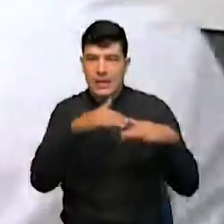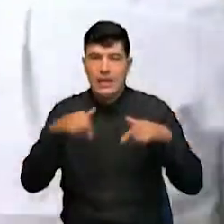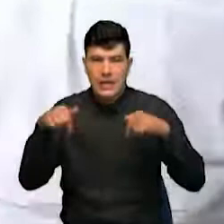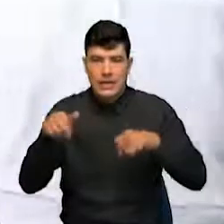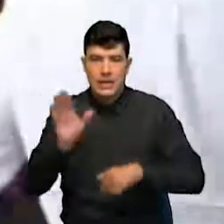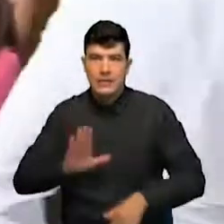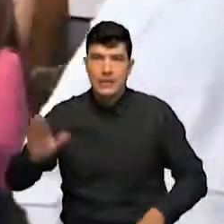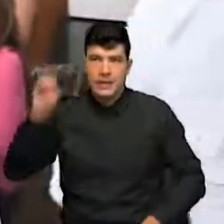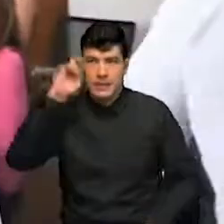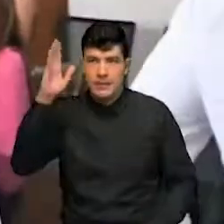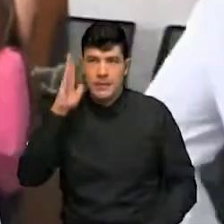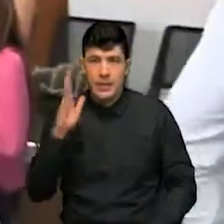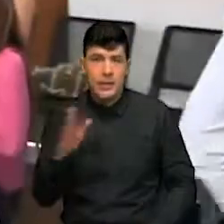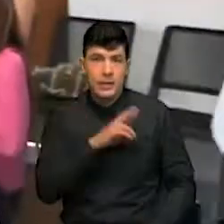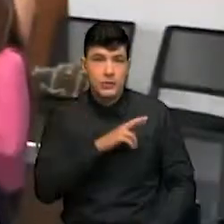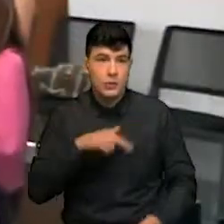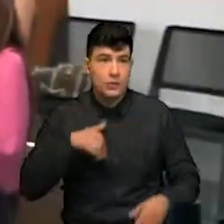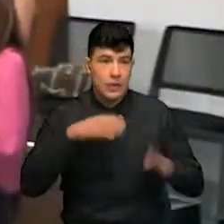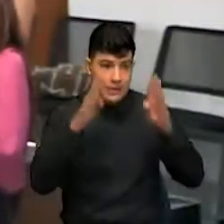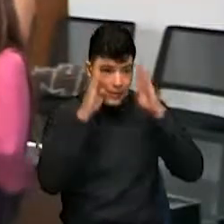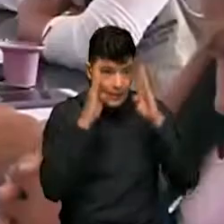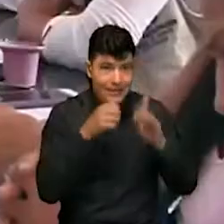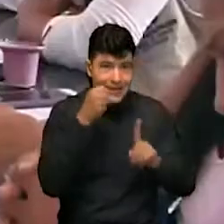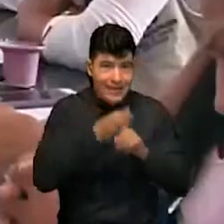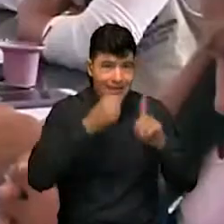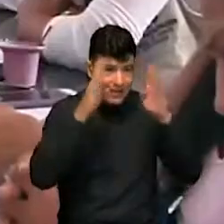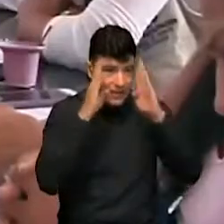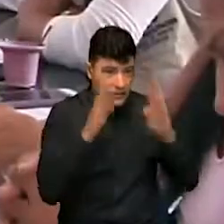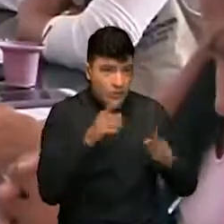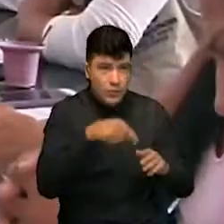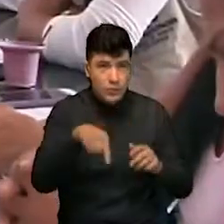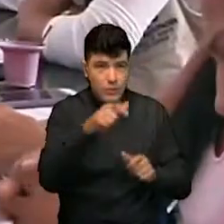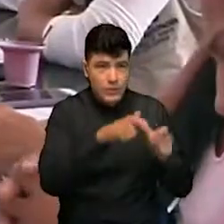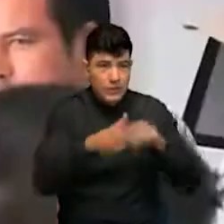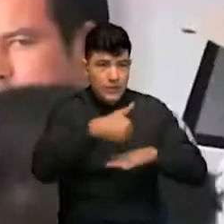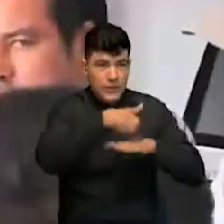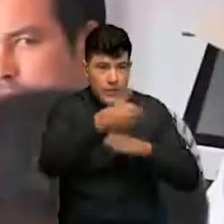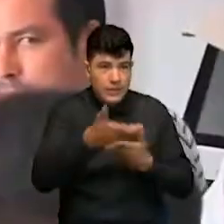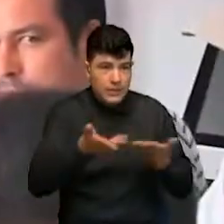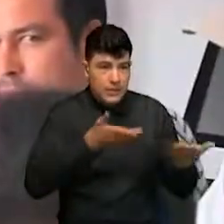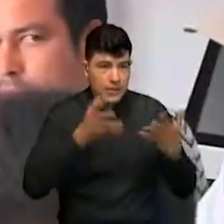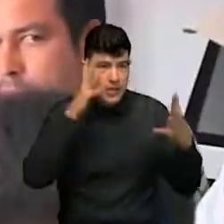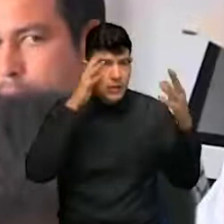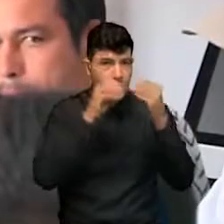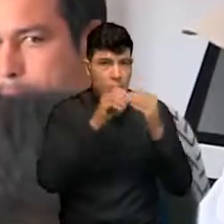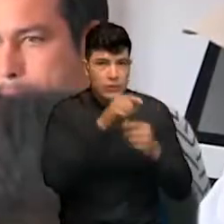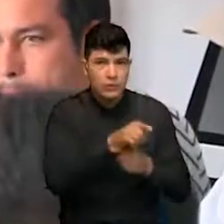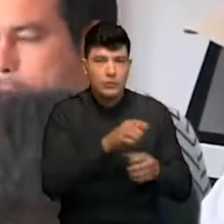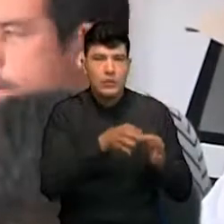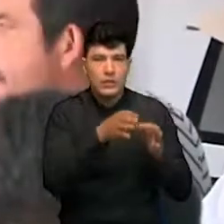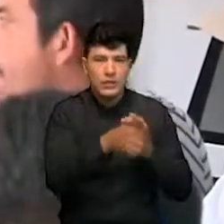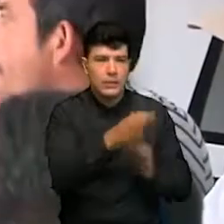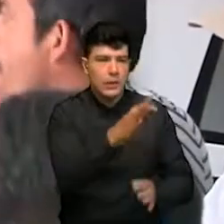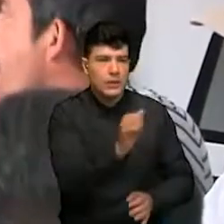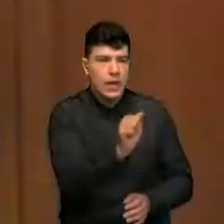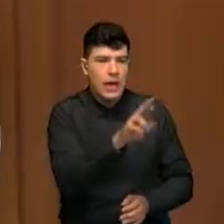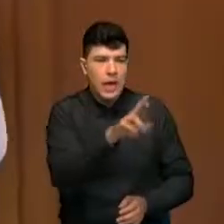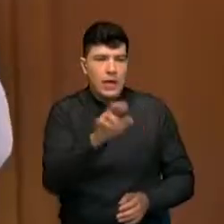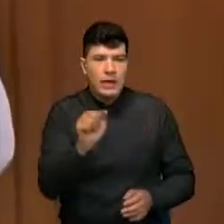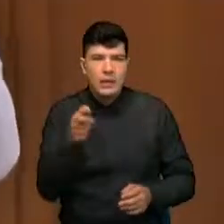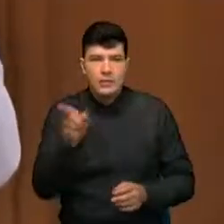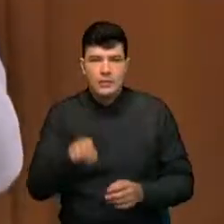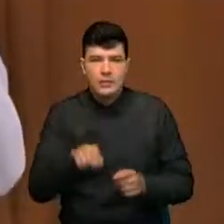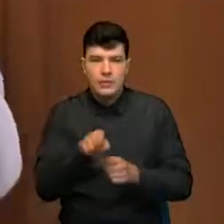han solicitado bajo el principio de corresponsabilidad con la gobernación, entre esos el municipio del Tarra y el municipio de